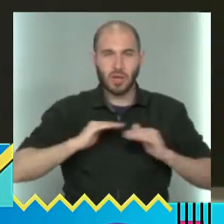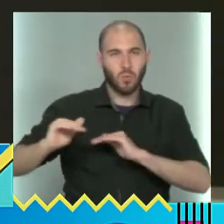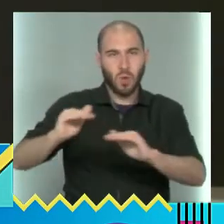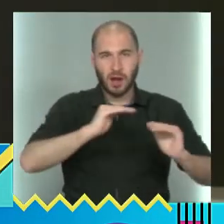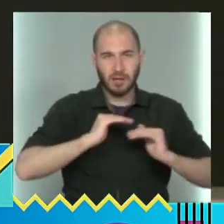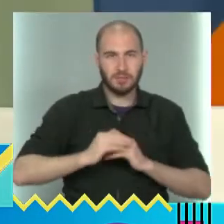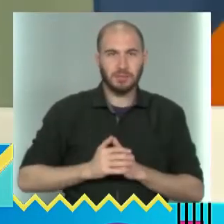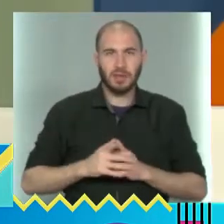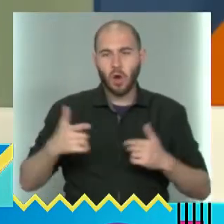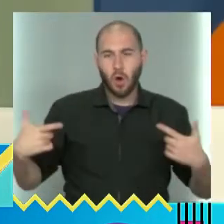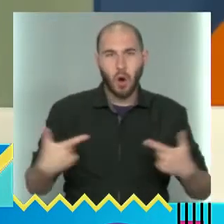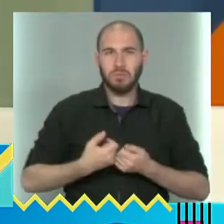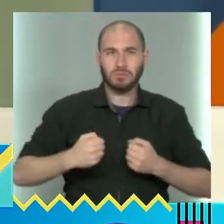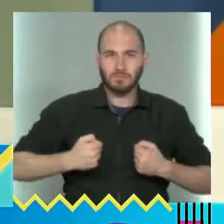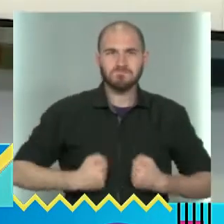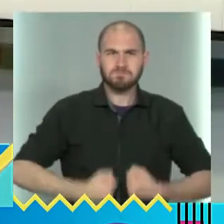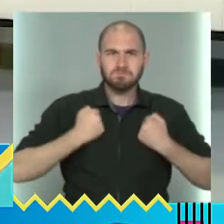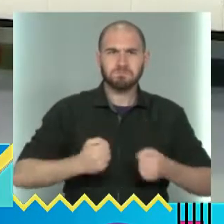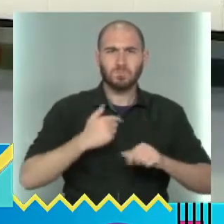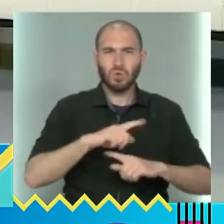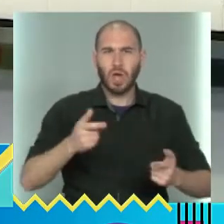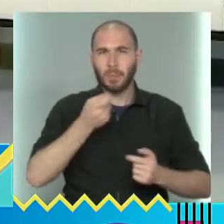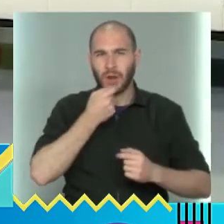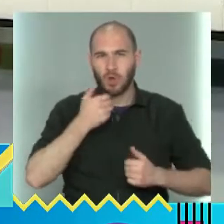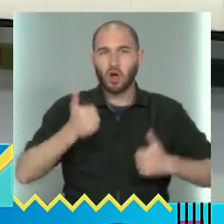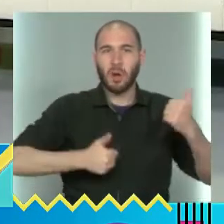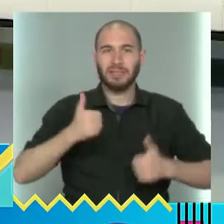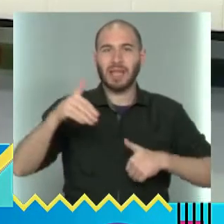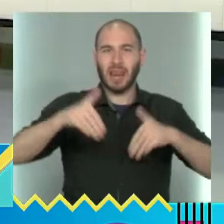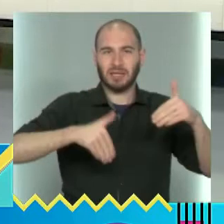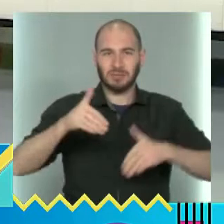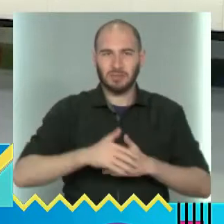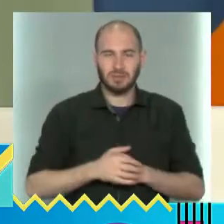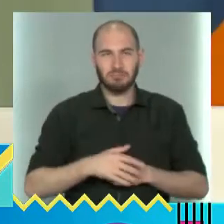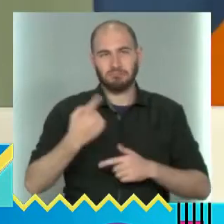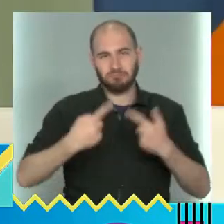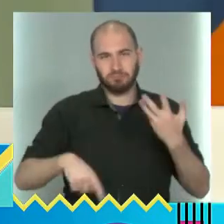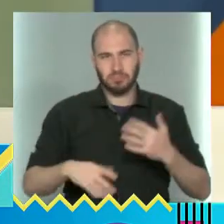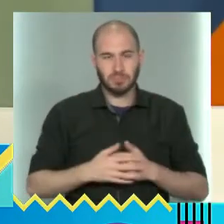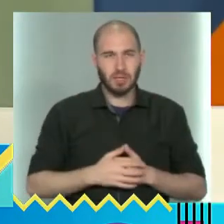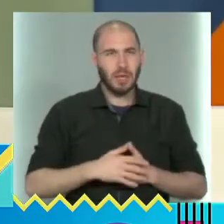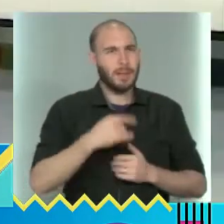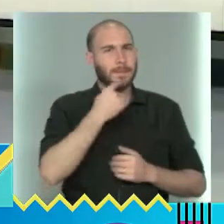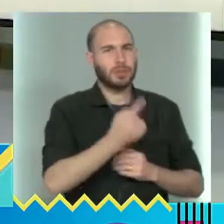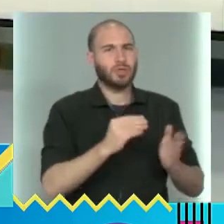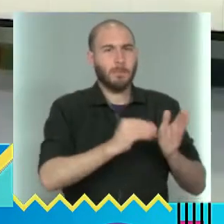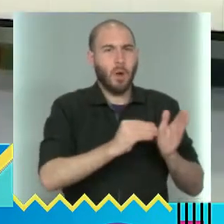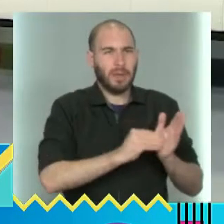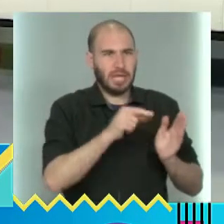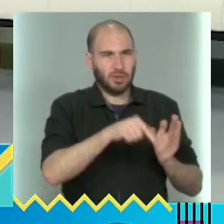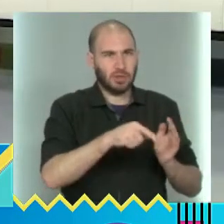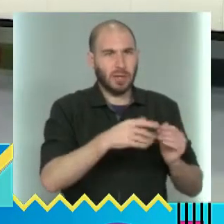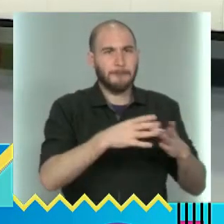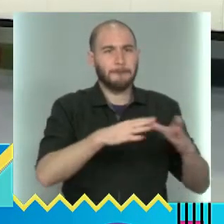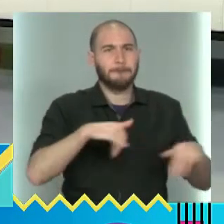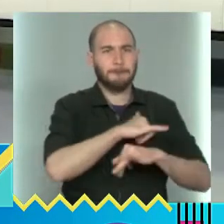hay una oposición fuerte que, por ejemplo, pueda competir en elecciones y cuestiones así. Mira, en esos momentos, de alguna forma, en los